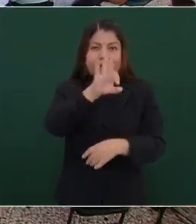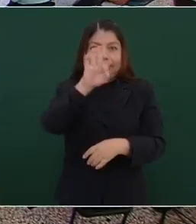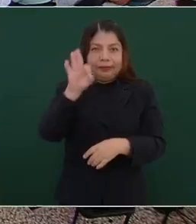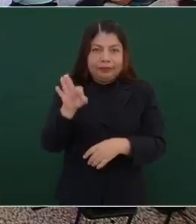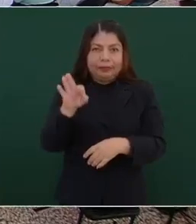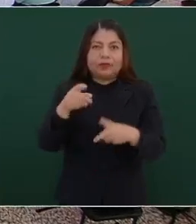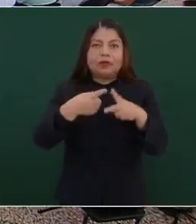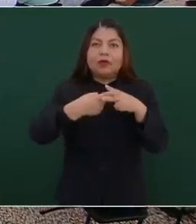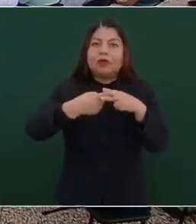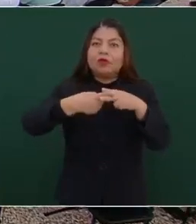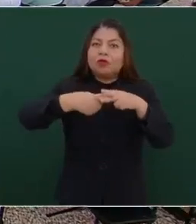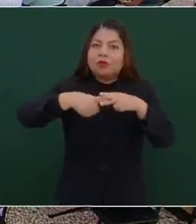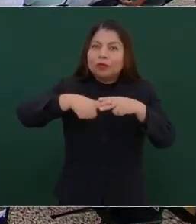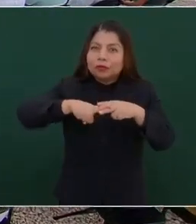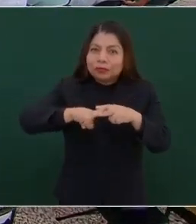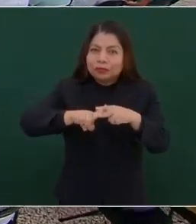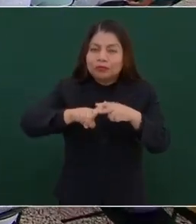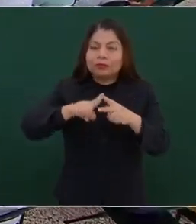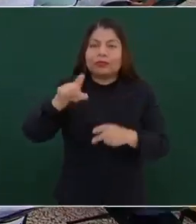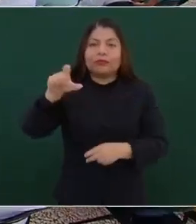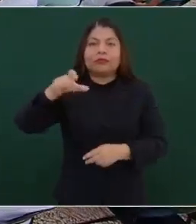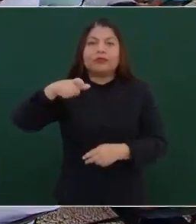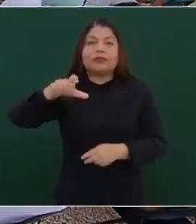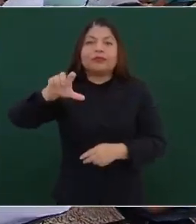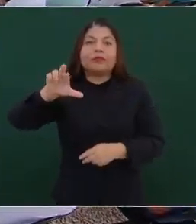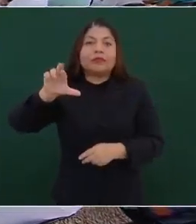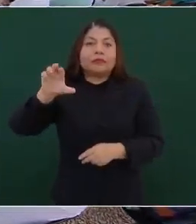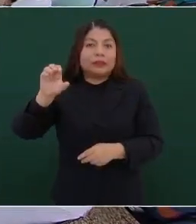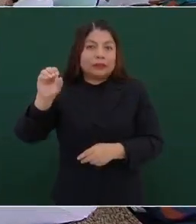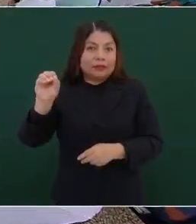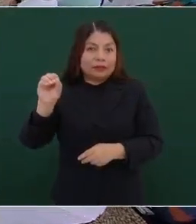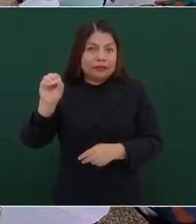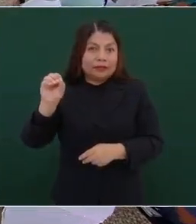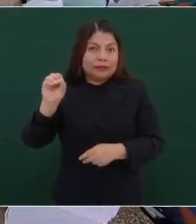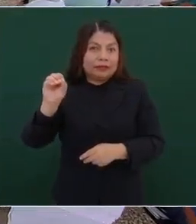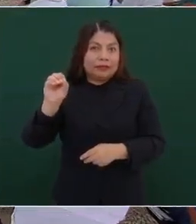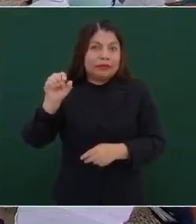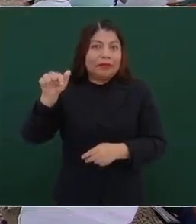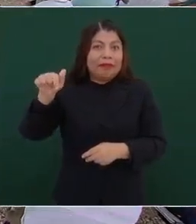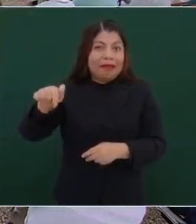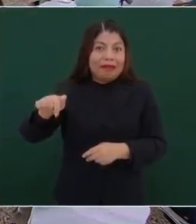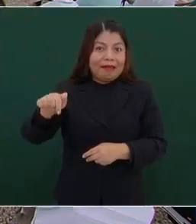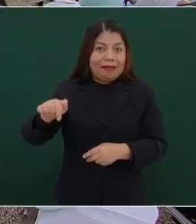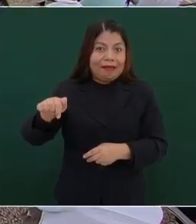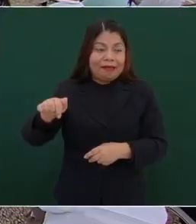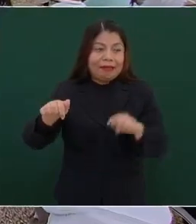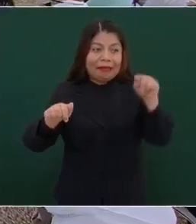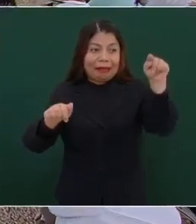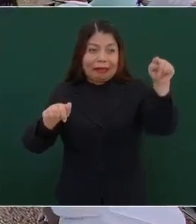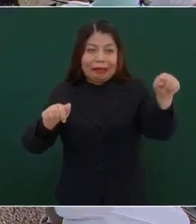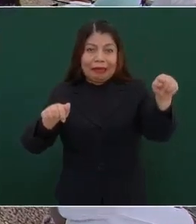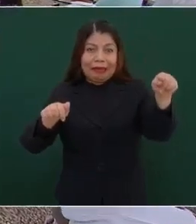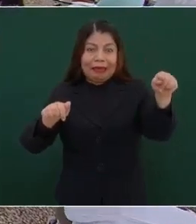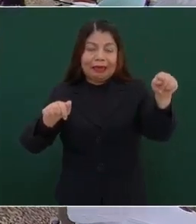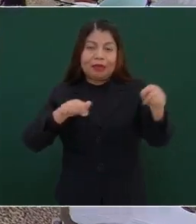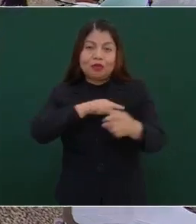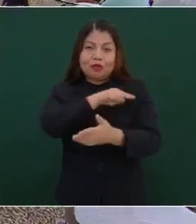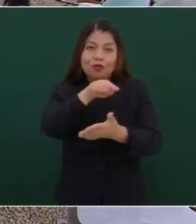cuando Quintana Roo se convirtió en una cárcel, en el